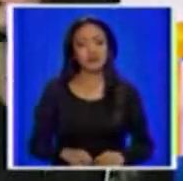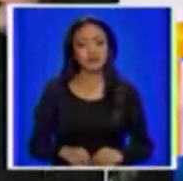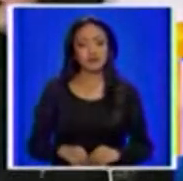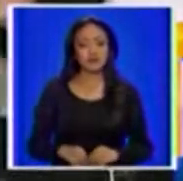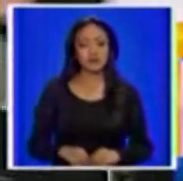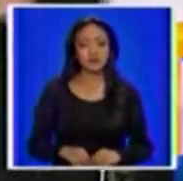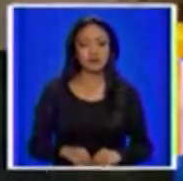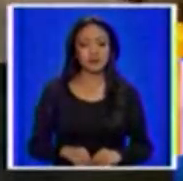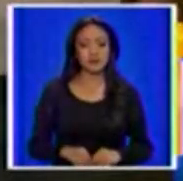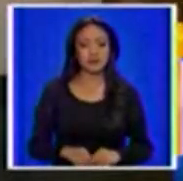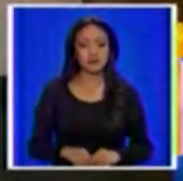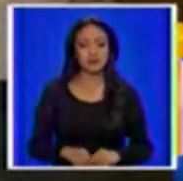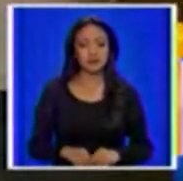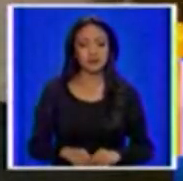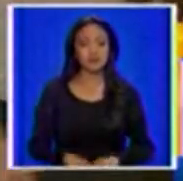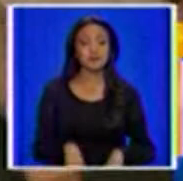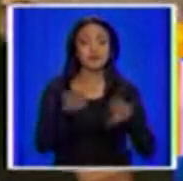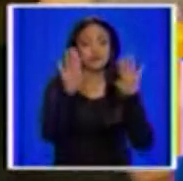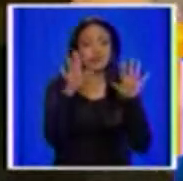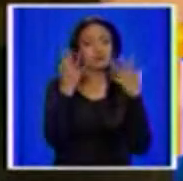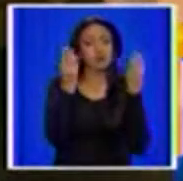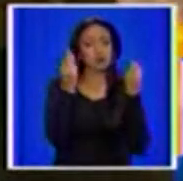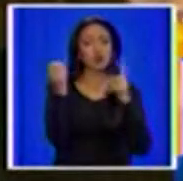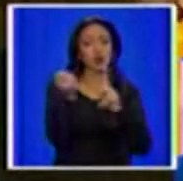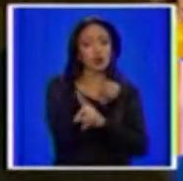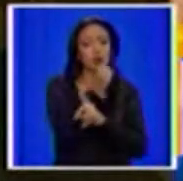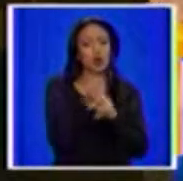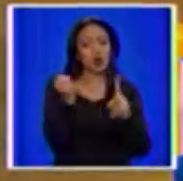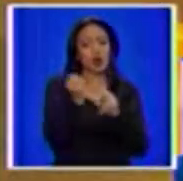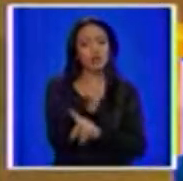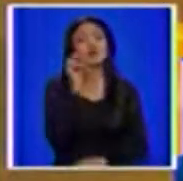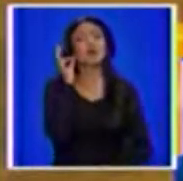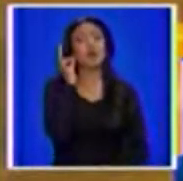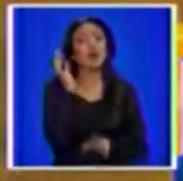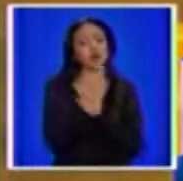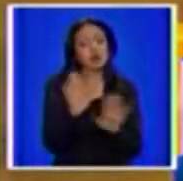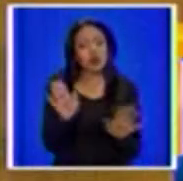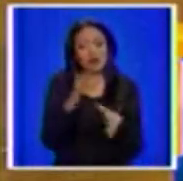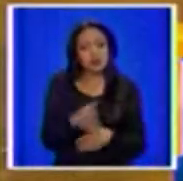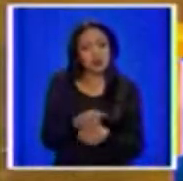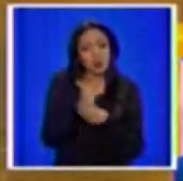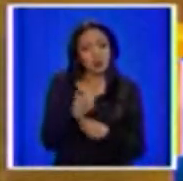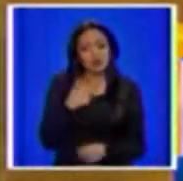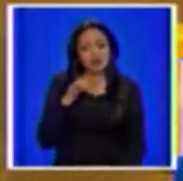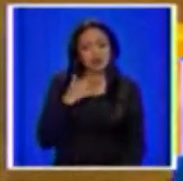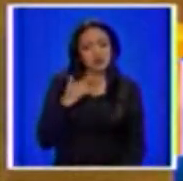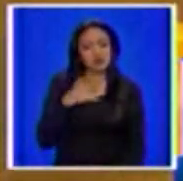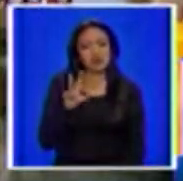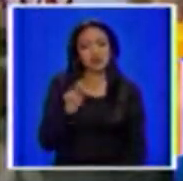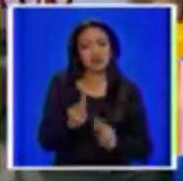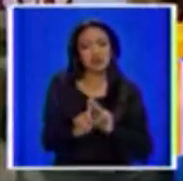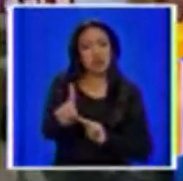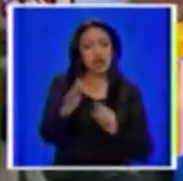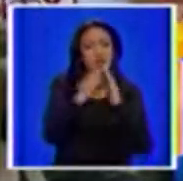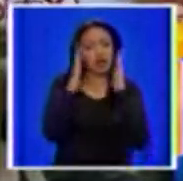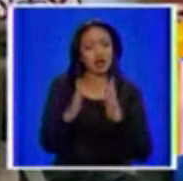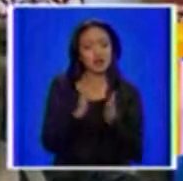nos queremos! Es que ante tanta violencia, las mujeres ya no se sienten seguras al salir de sus casas.